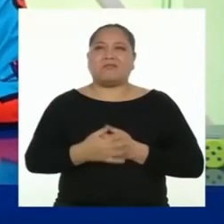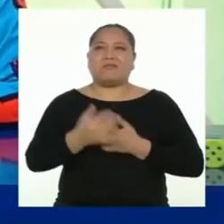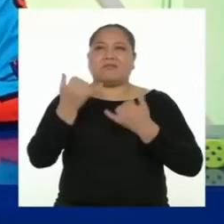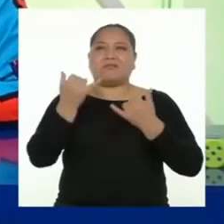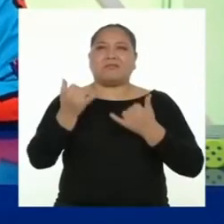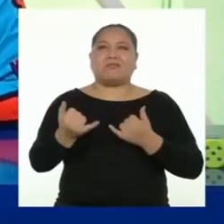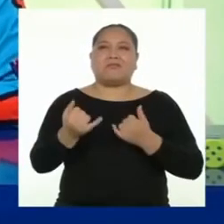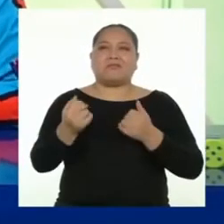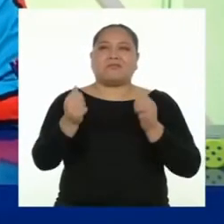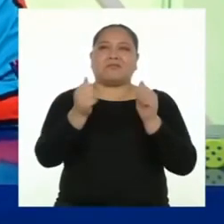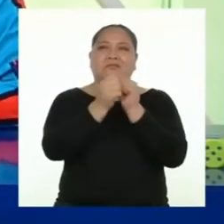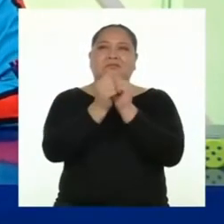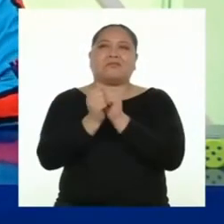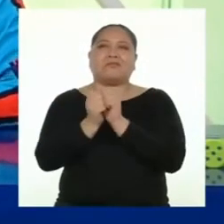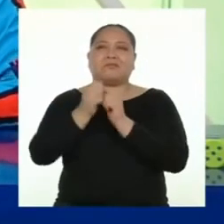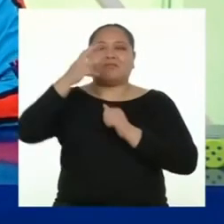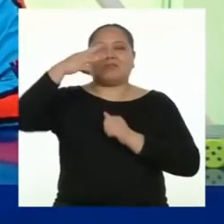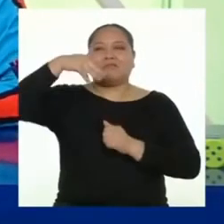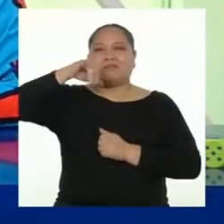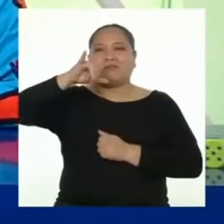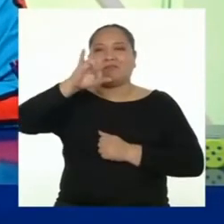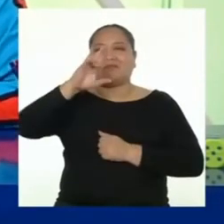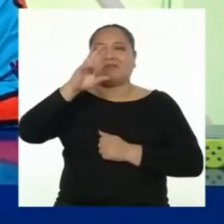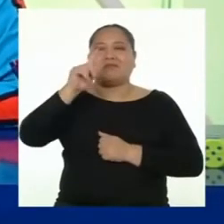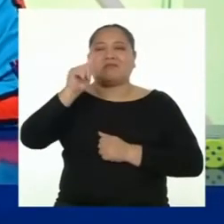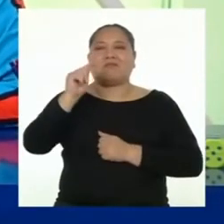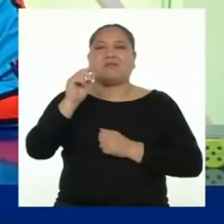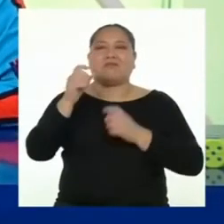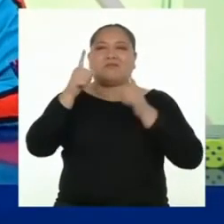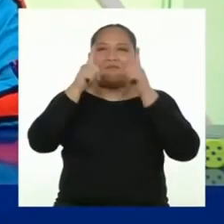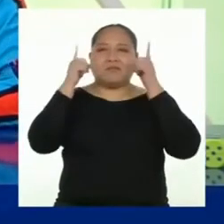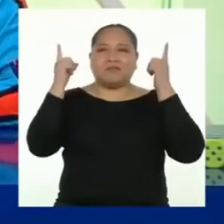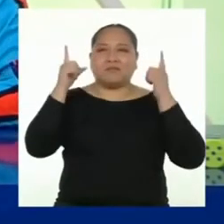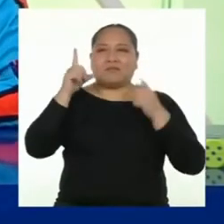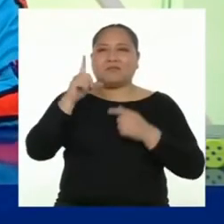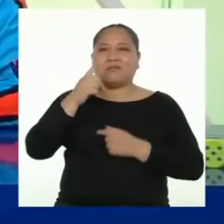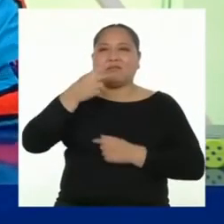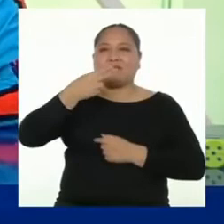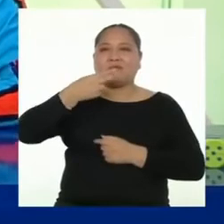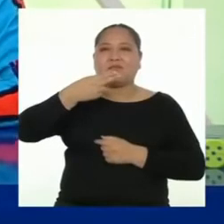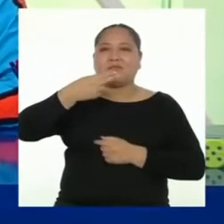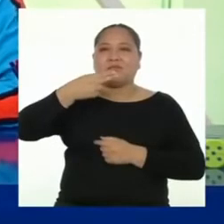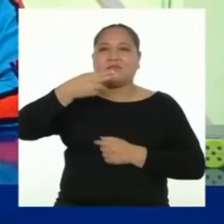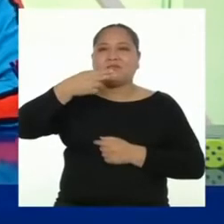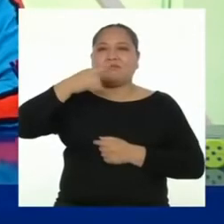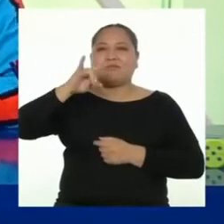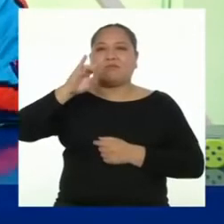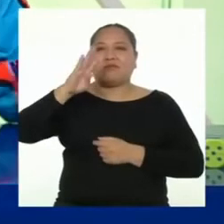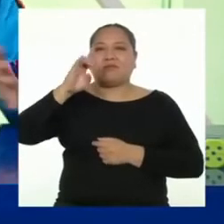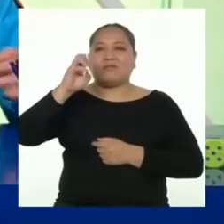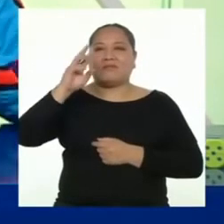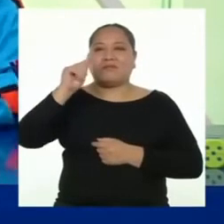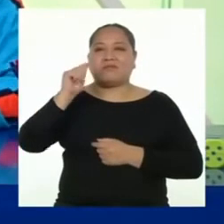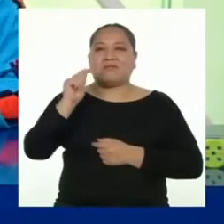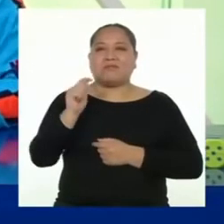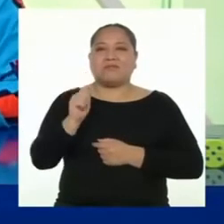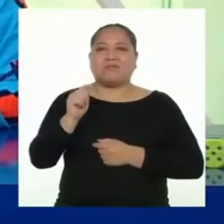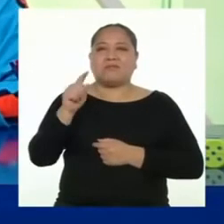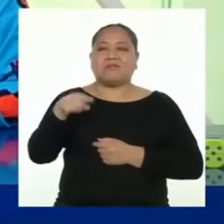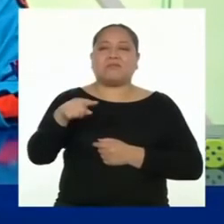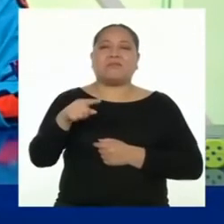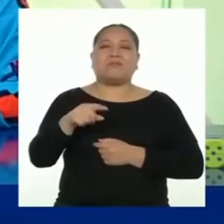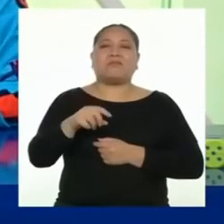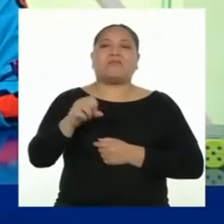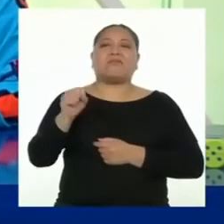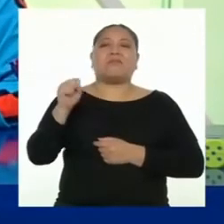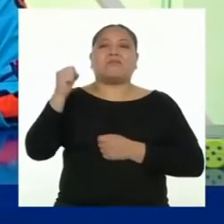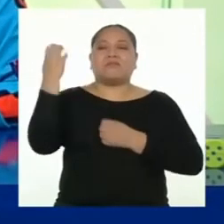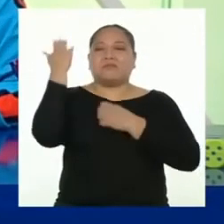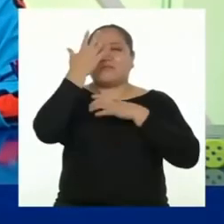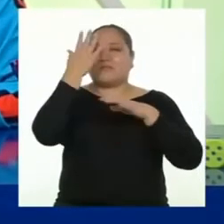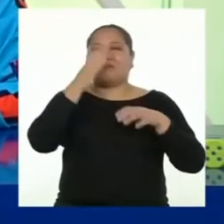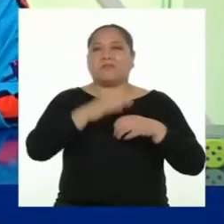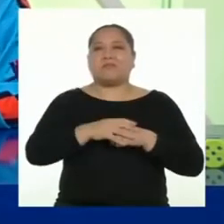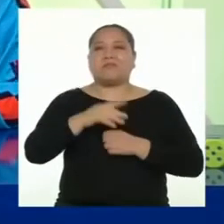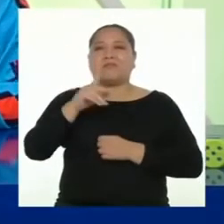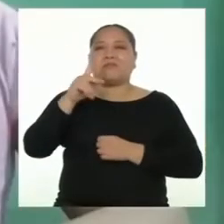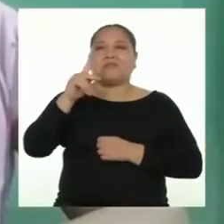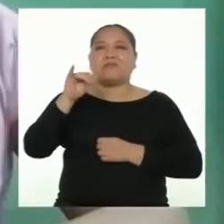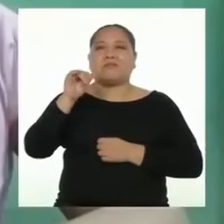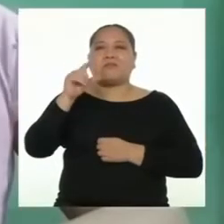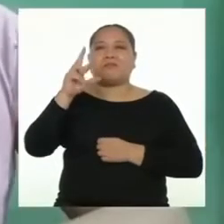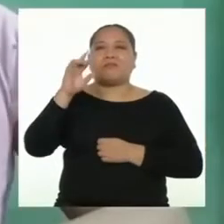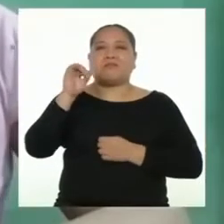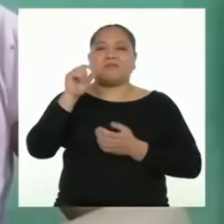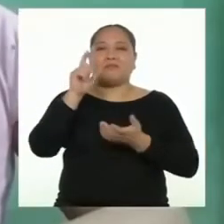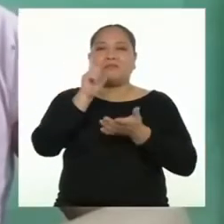Hoy nos acompañan Maite de Loreto, Uber de Lima, Luis Fernando de San Martín y Kiara de Lima. Hola chicas y chicos,